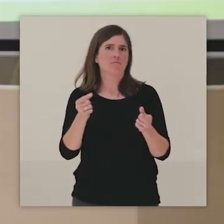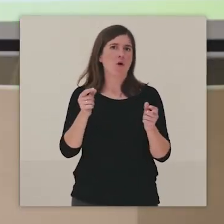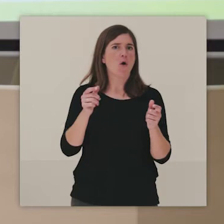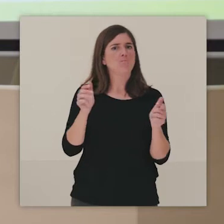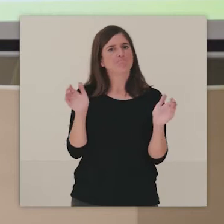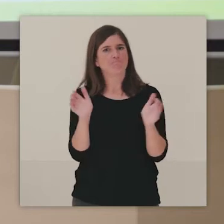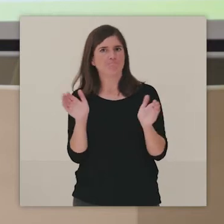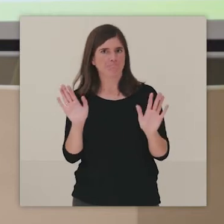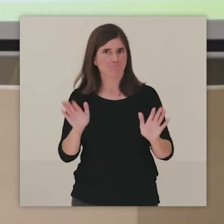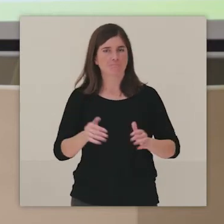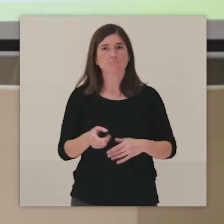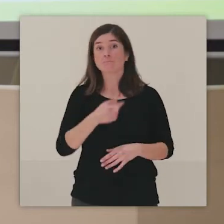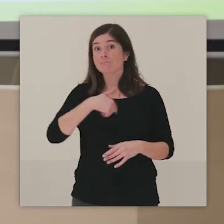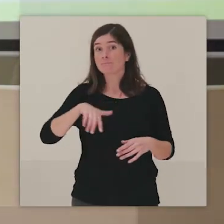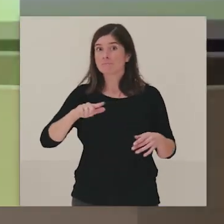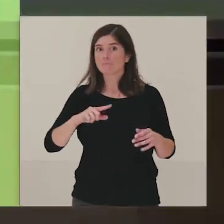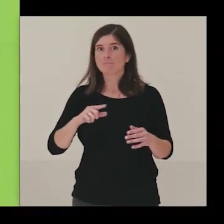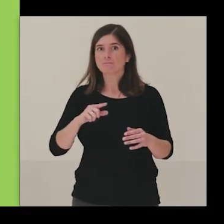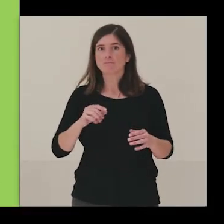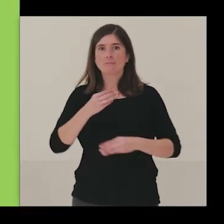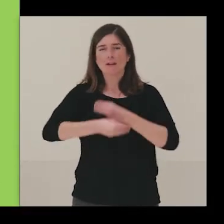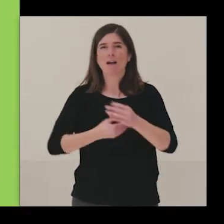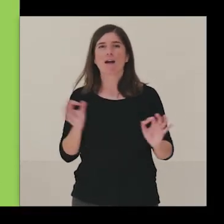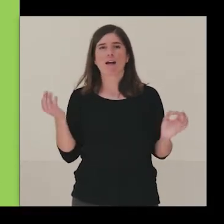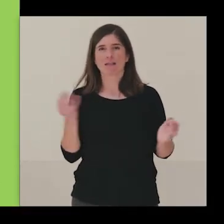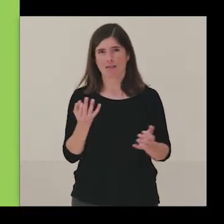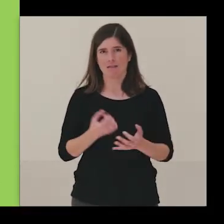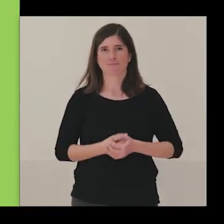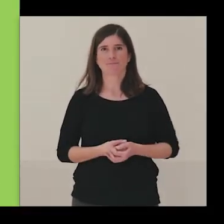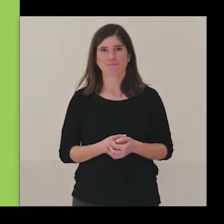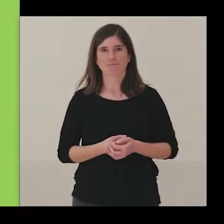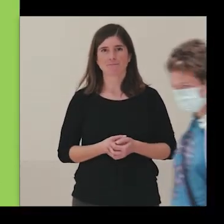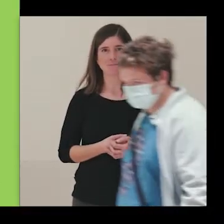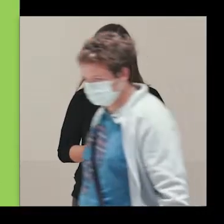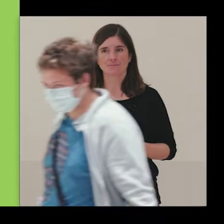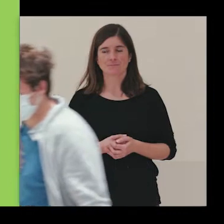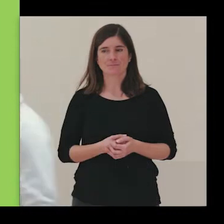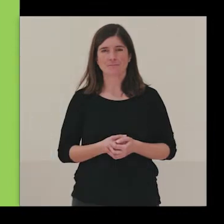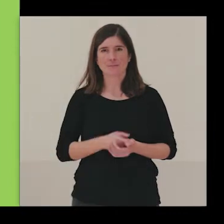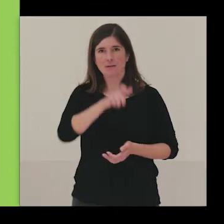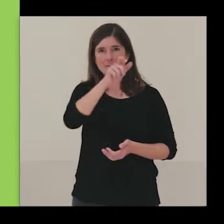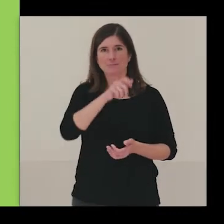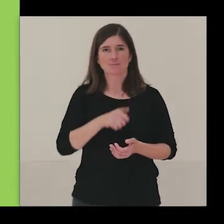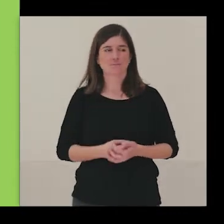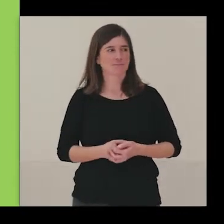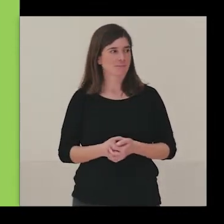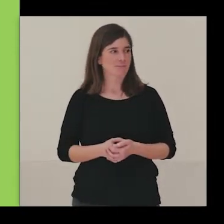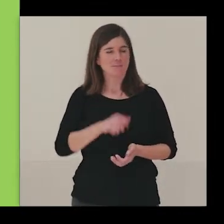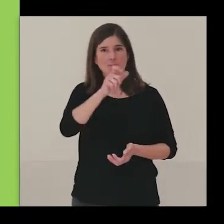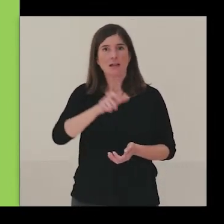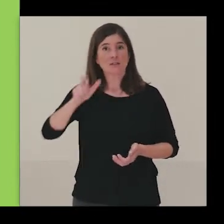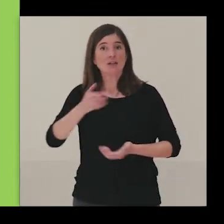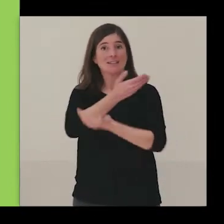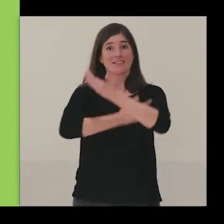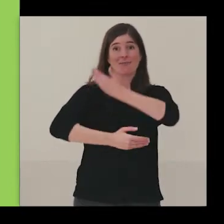nosotros nos centramos en facilitar que cada persona con discapacidad intelectual o del desarrollo y su